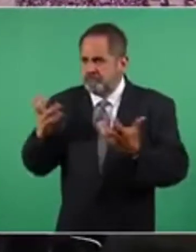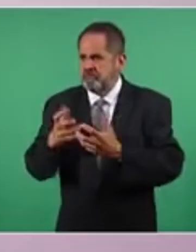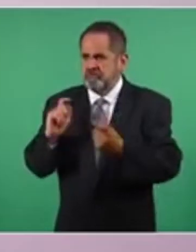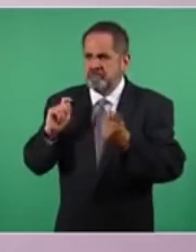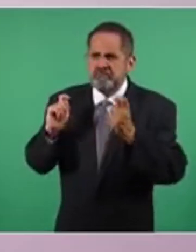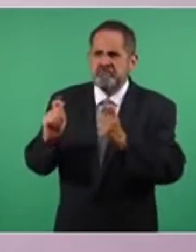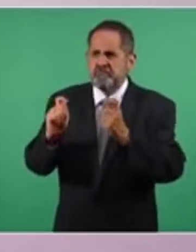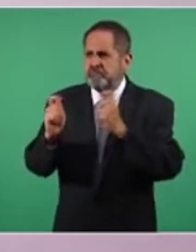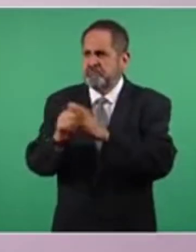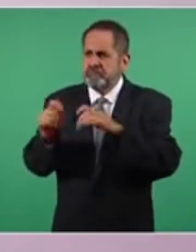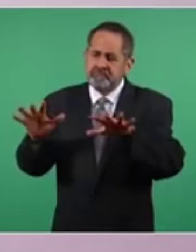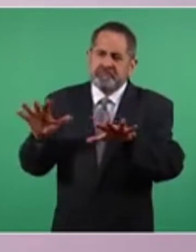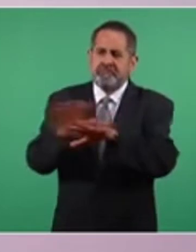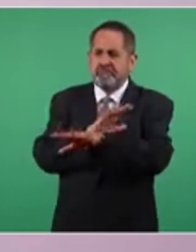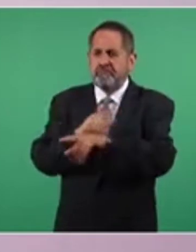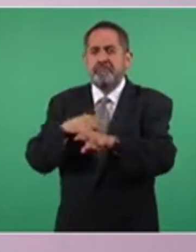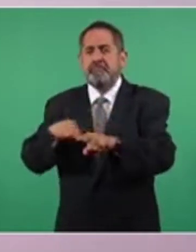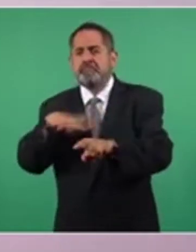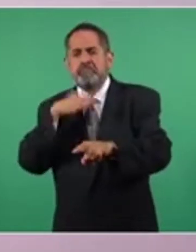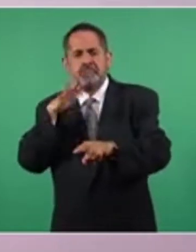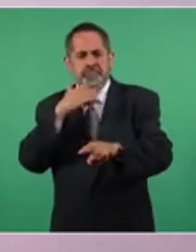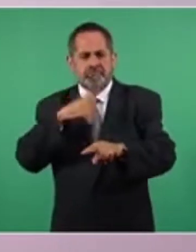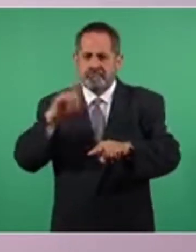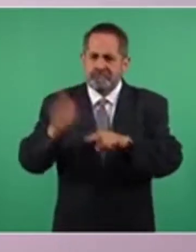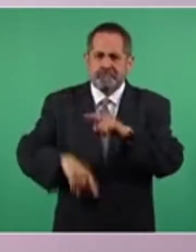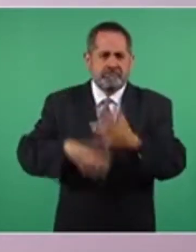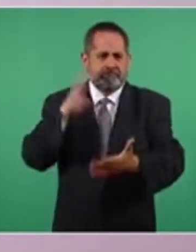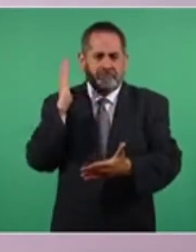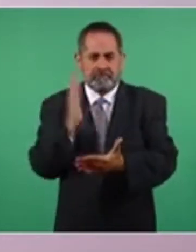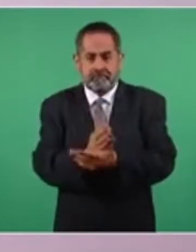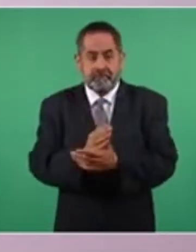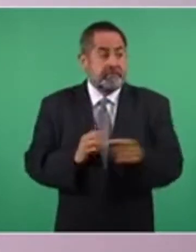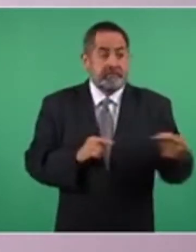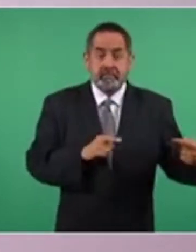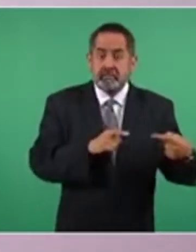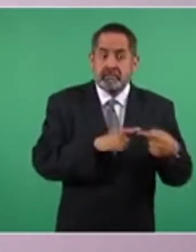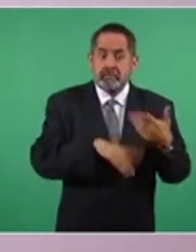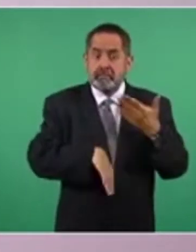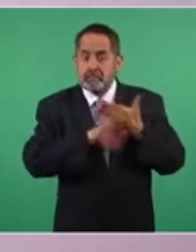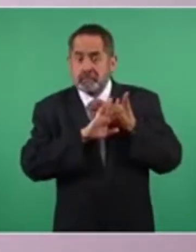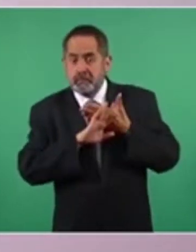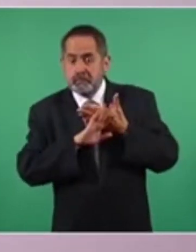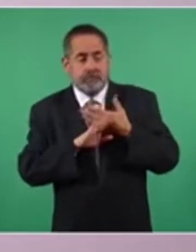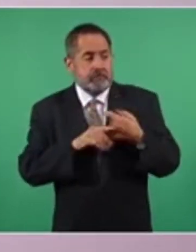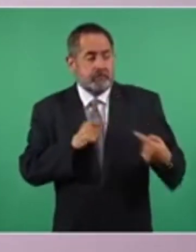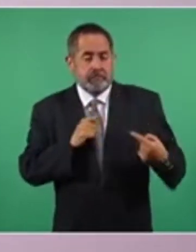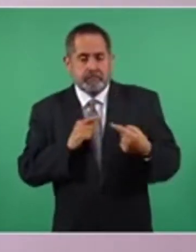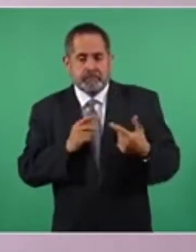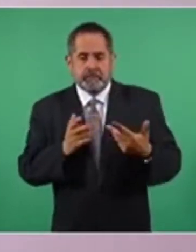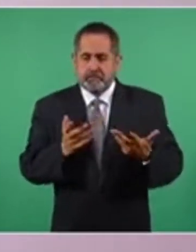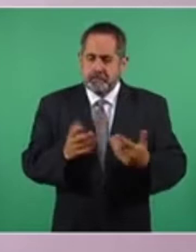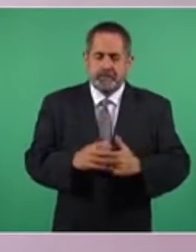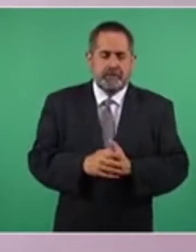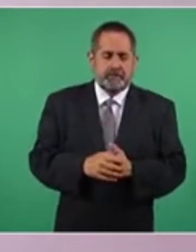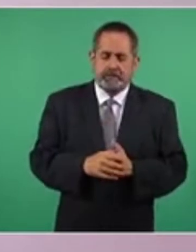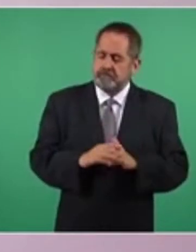para acabar con la corrupción y con la desigualdad. Como era de